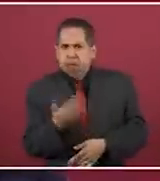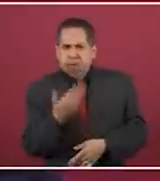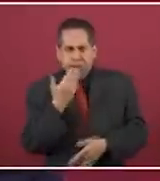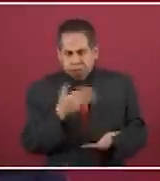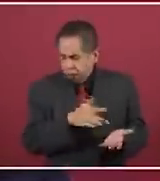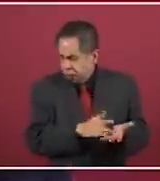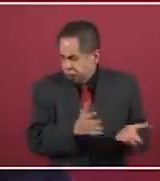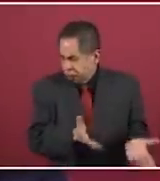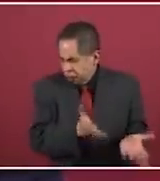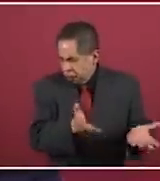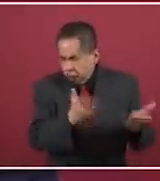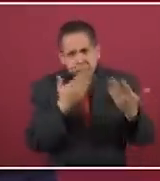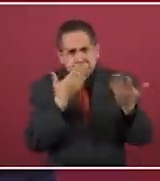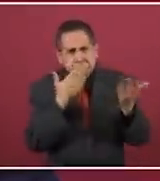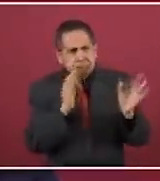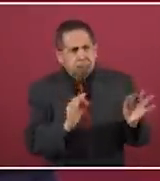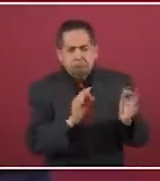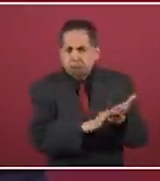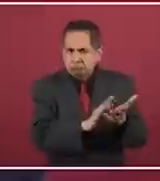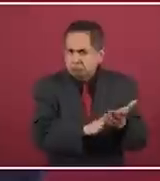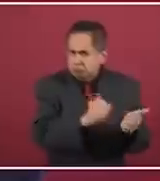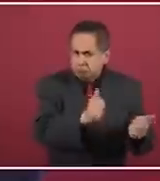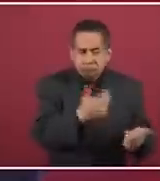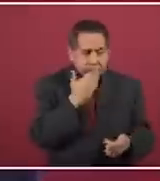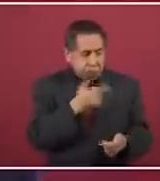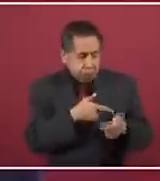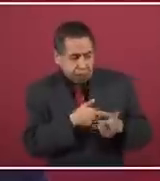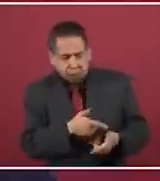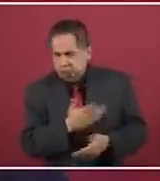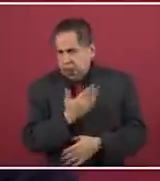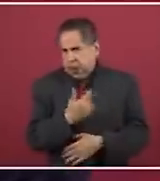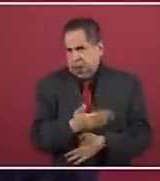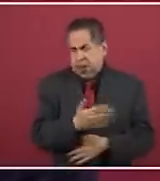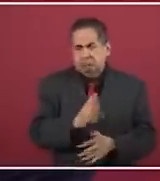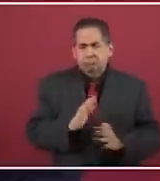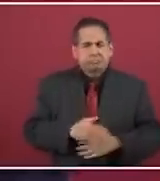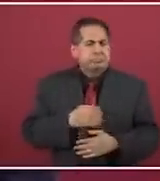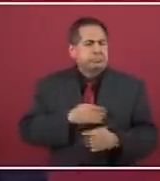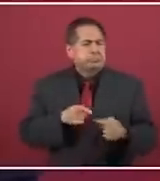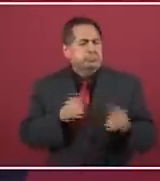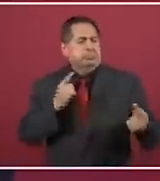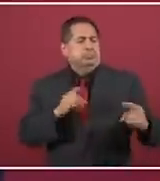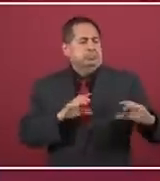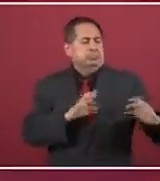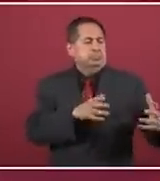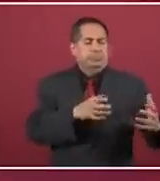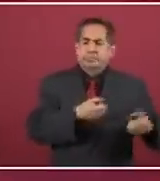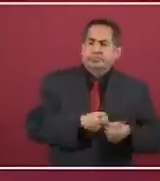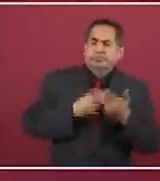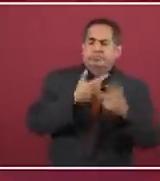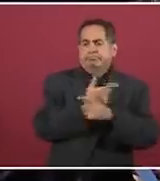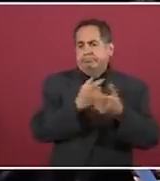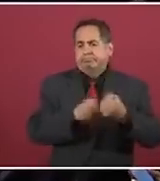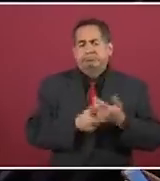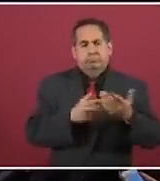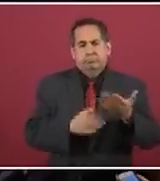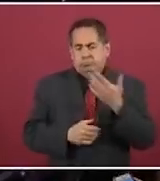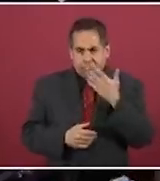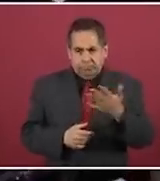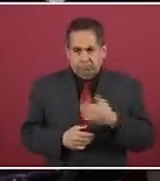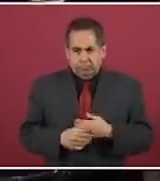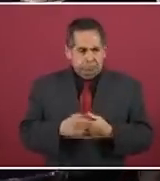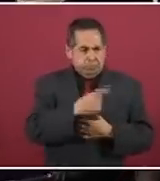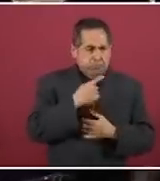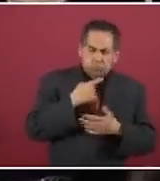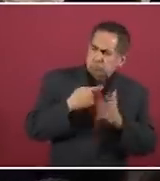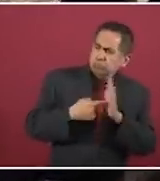Por eso celebro que exista esta oposición y que se